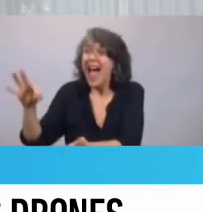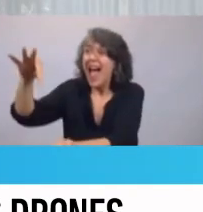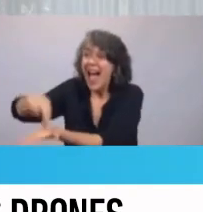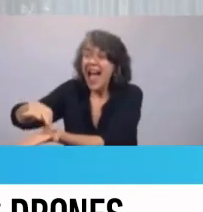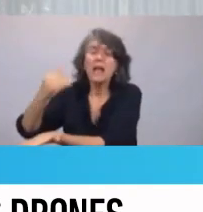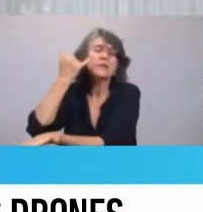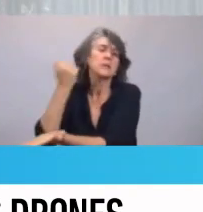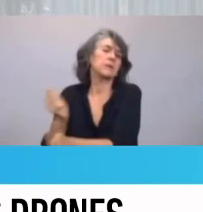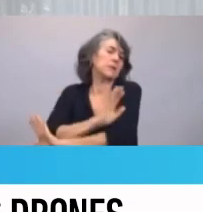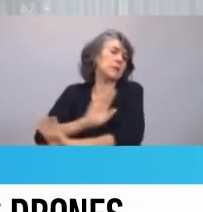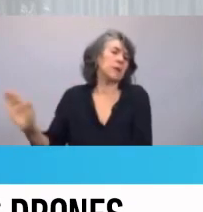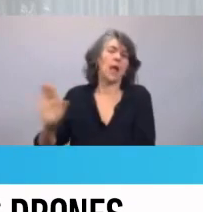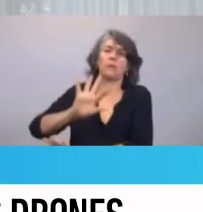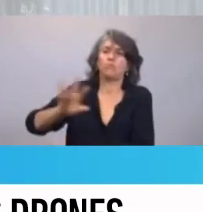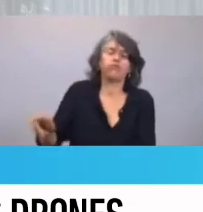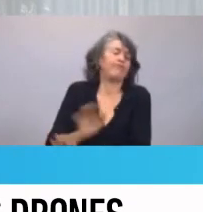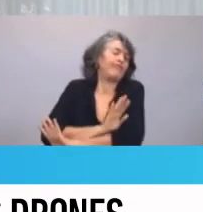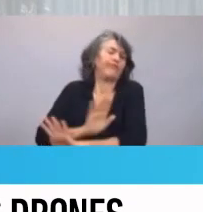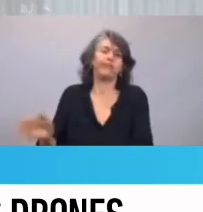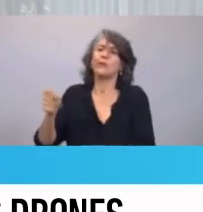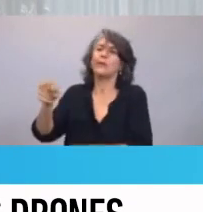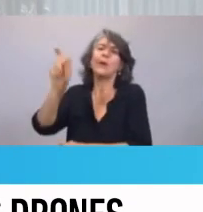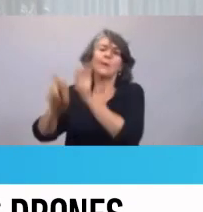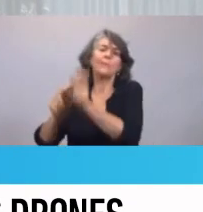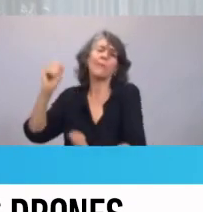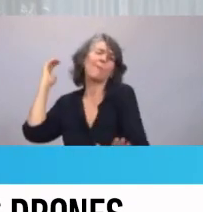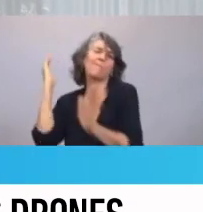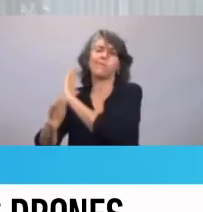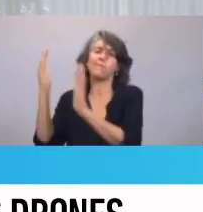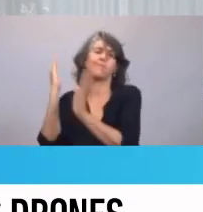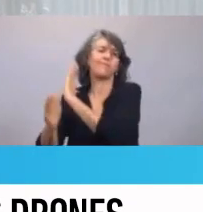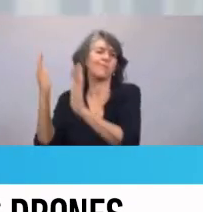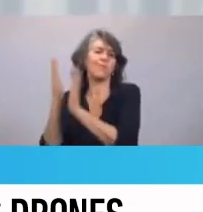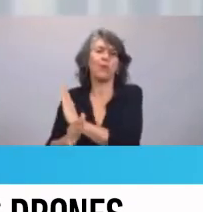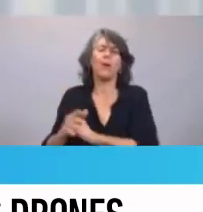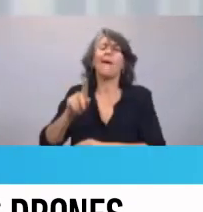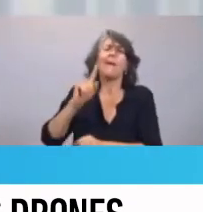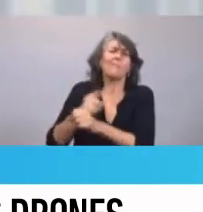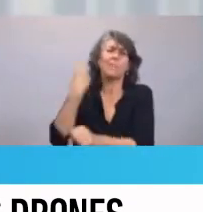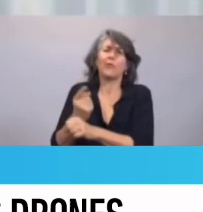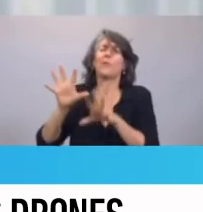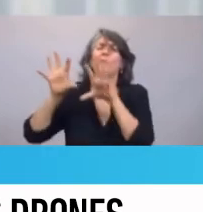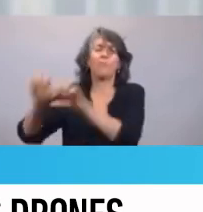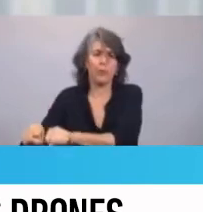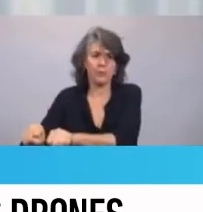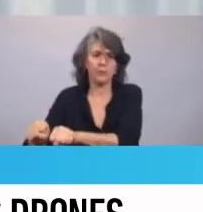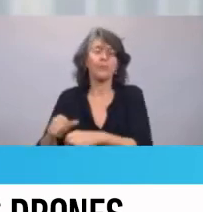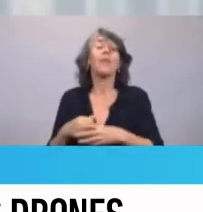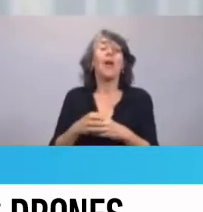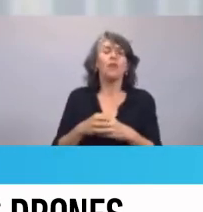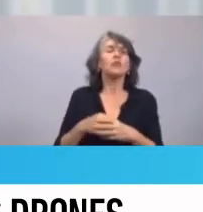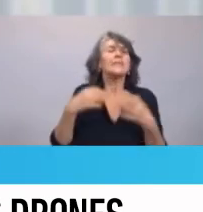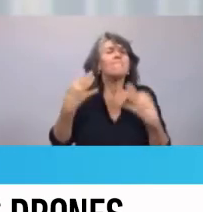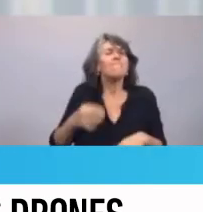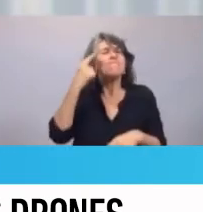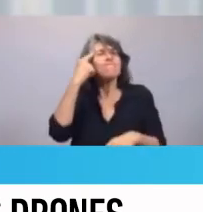delito ya se había cometido y se habían dado la fuga era imposible localizarlos Así que hacía falta pensar algo que no